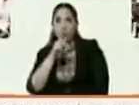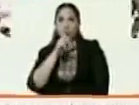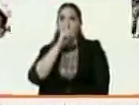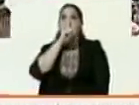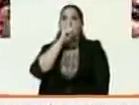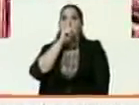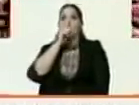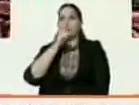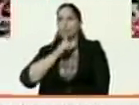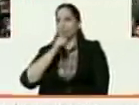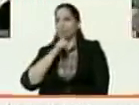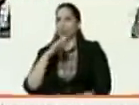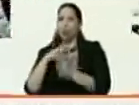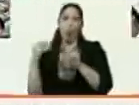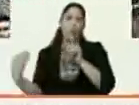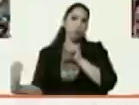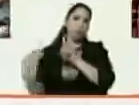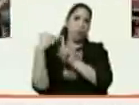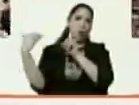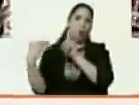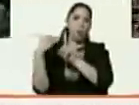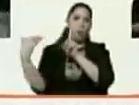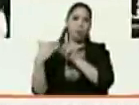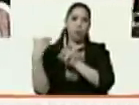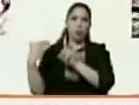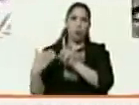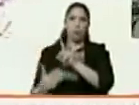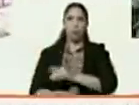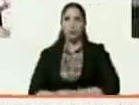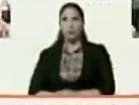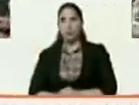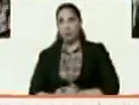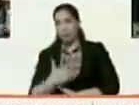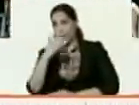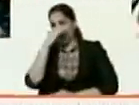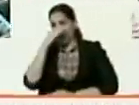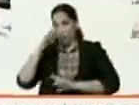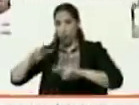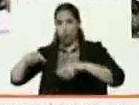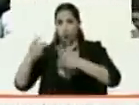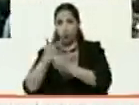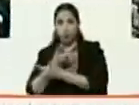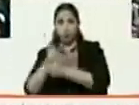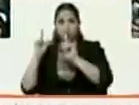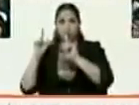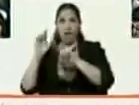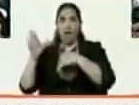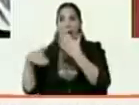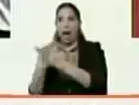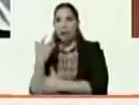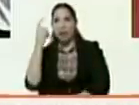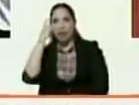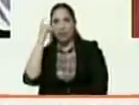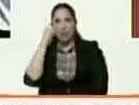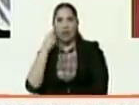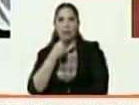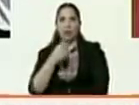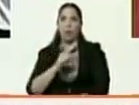soportaba todos los ataques, desde la fase más criminal del neoliberalismo, hasta que un día dijo,